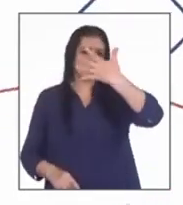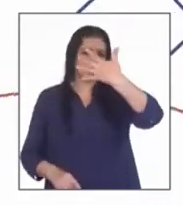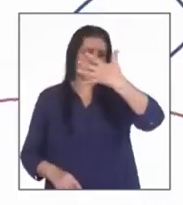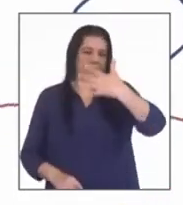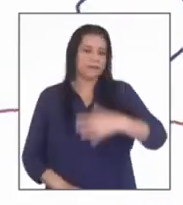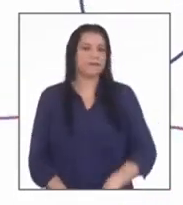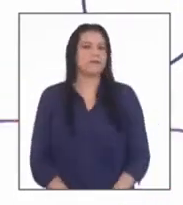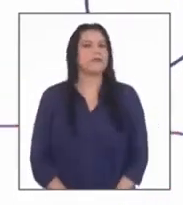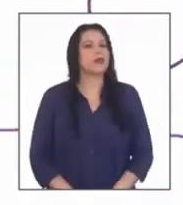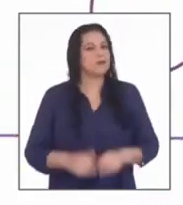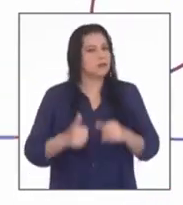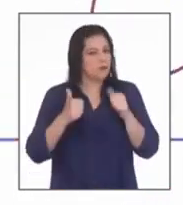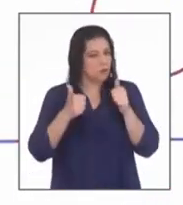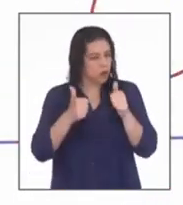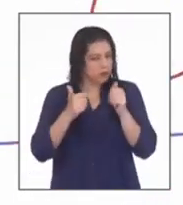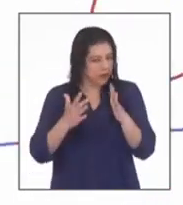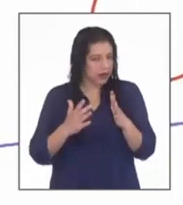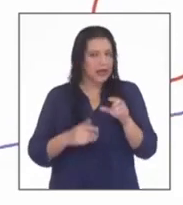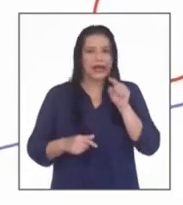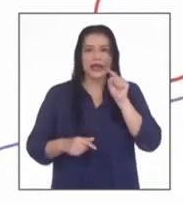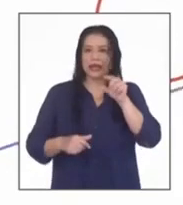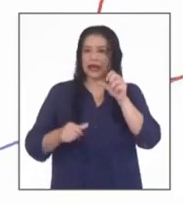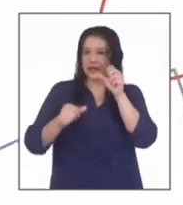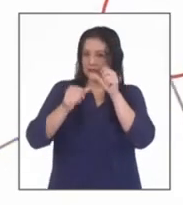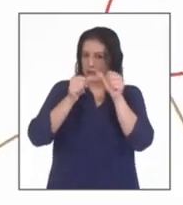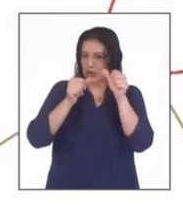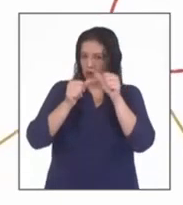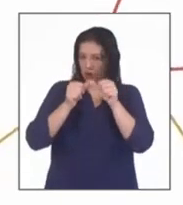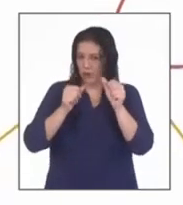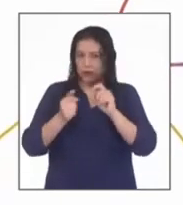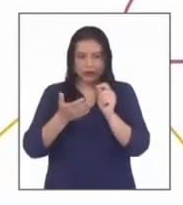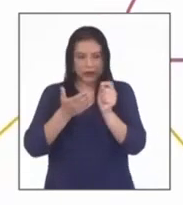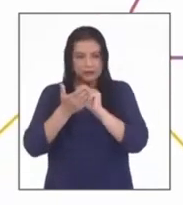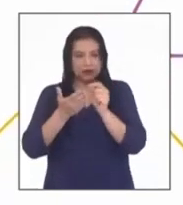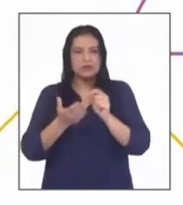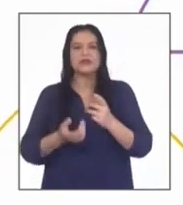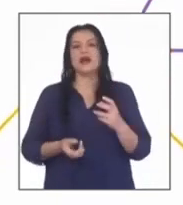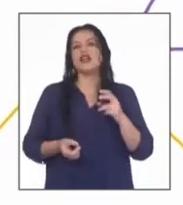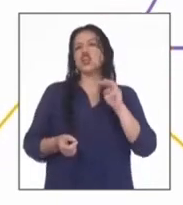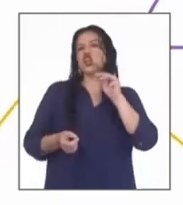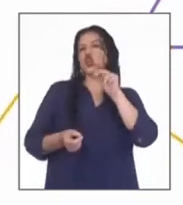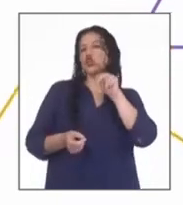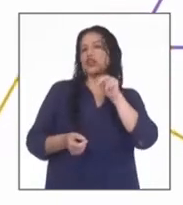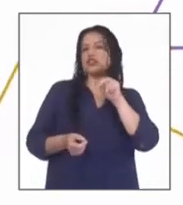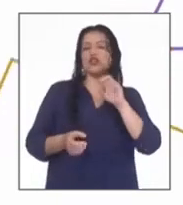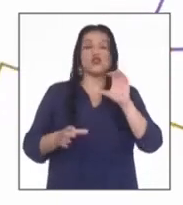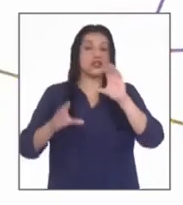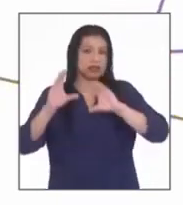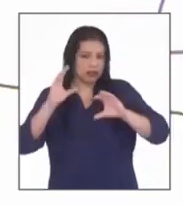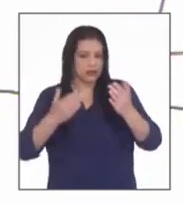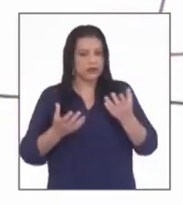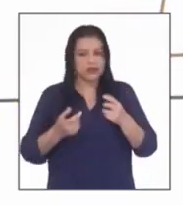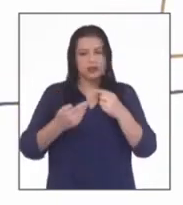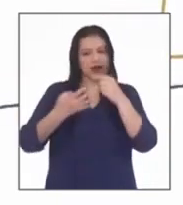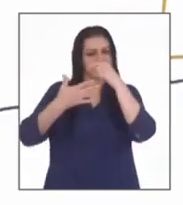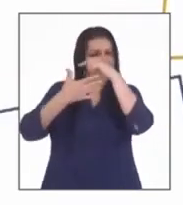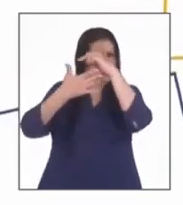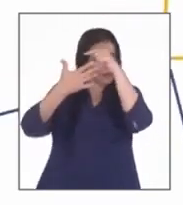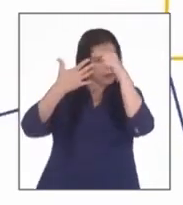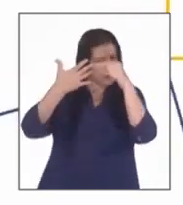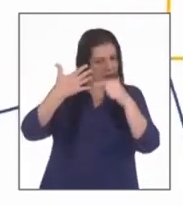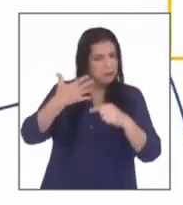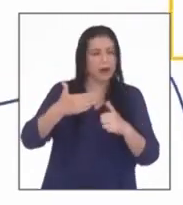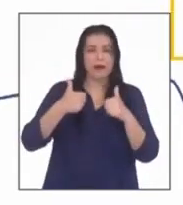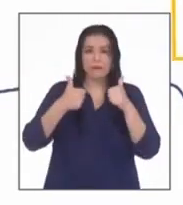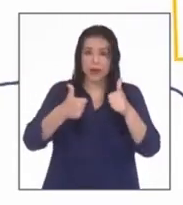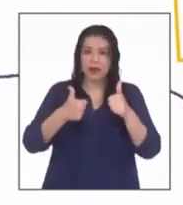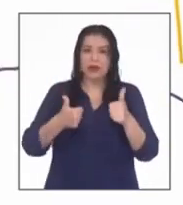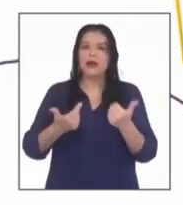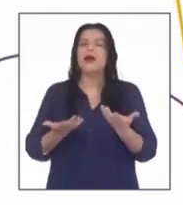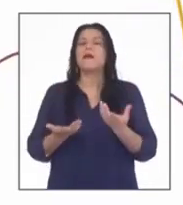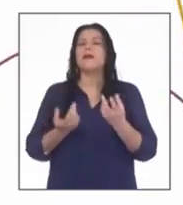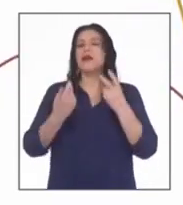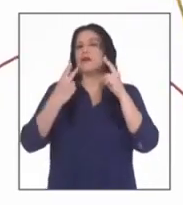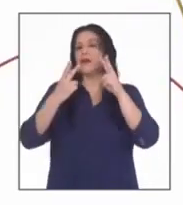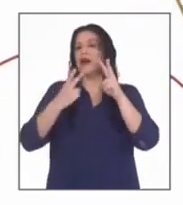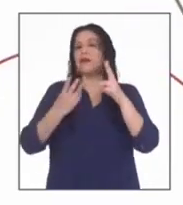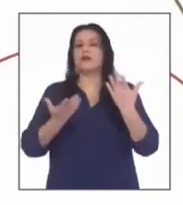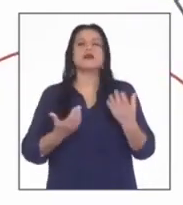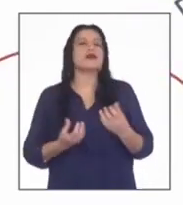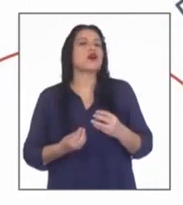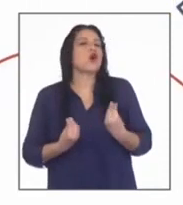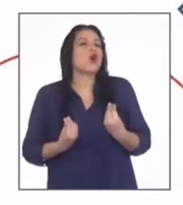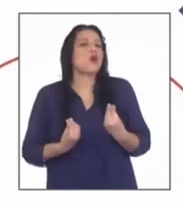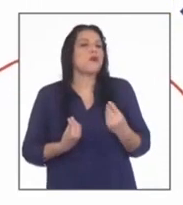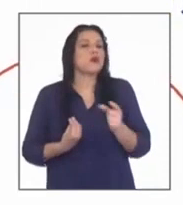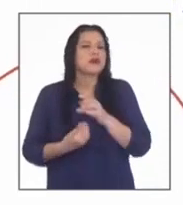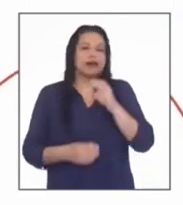5. Bien, y ese número está escrito en notación científica. Cumple con las características, pero pasemos a